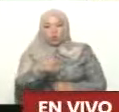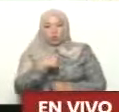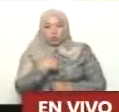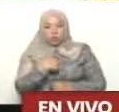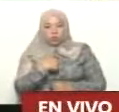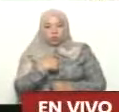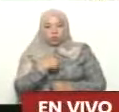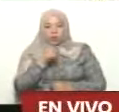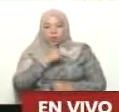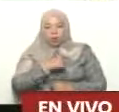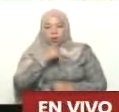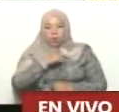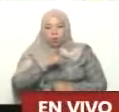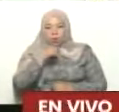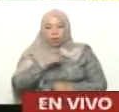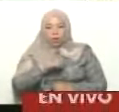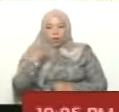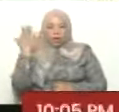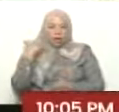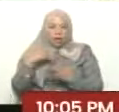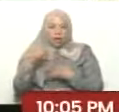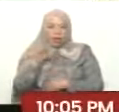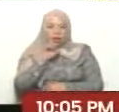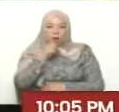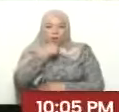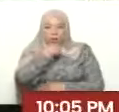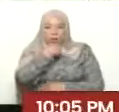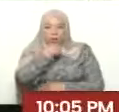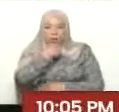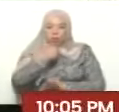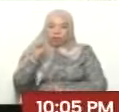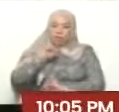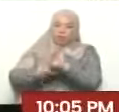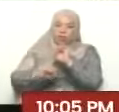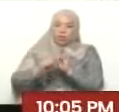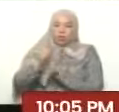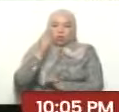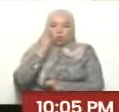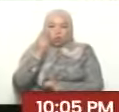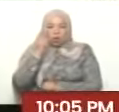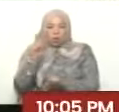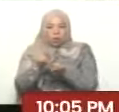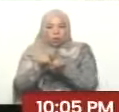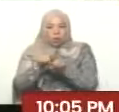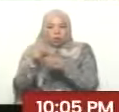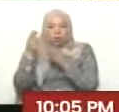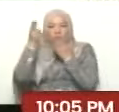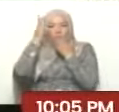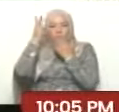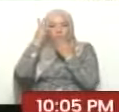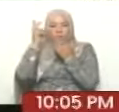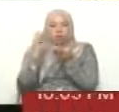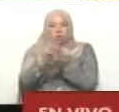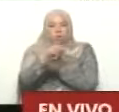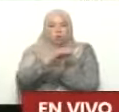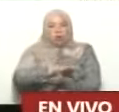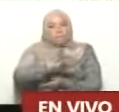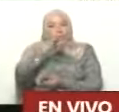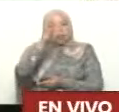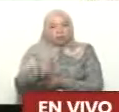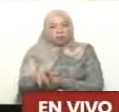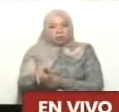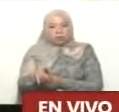esta resistencia como tenían nuestros ancestros, defendiendo esto, como nuestros indígenas que se lo llevaron del Tocuyo para las montañas, y